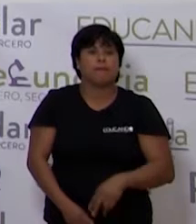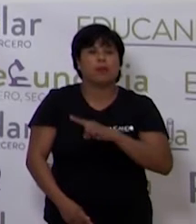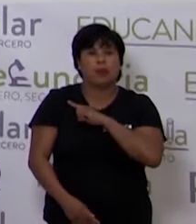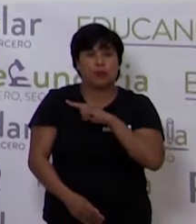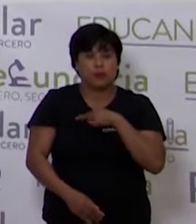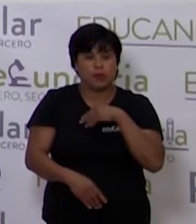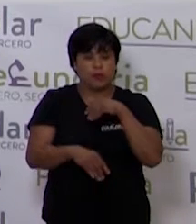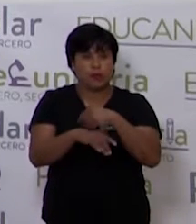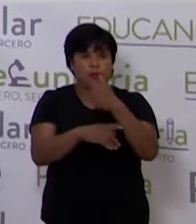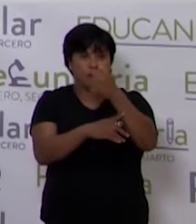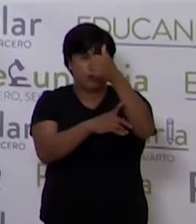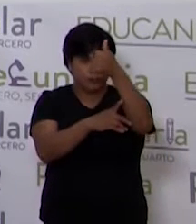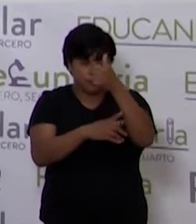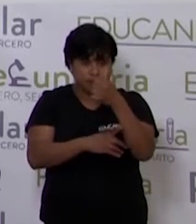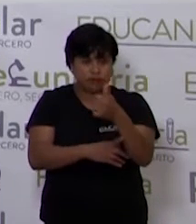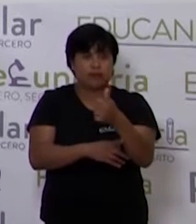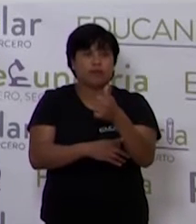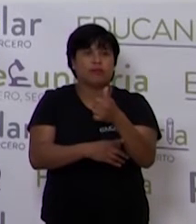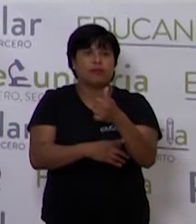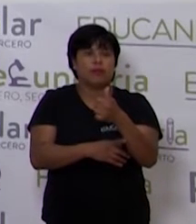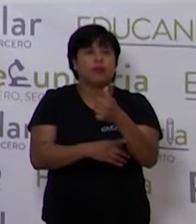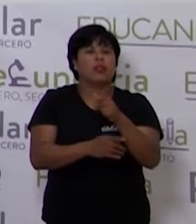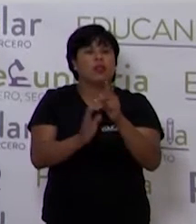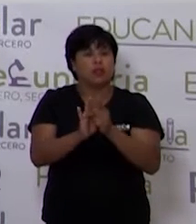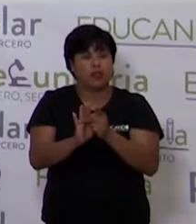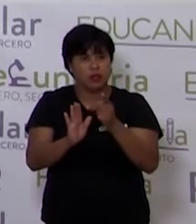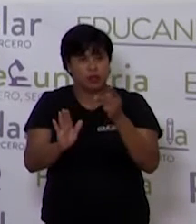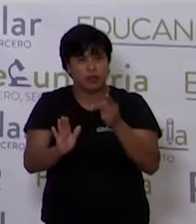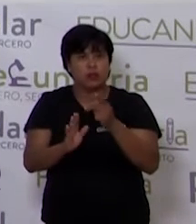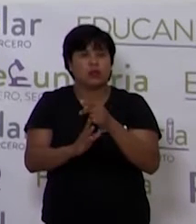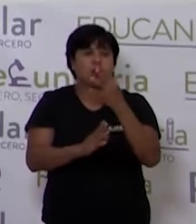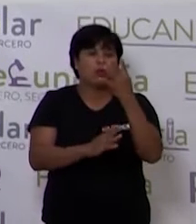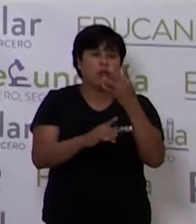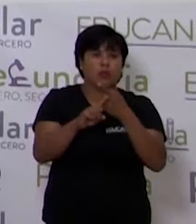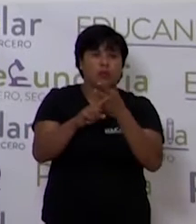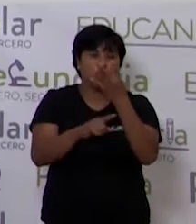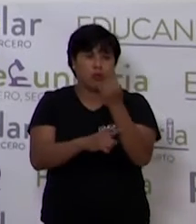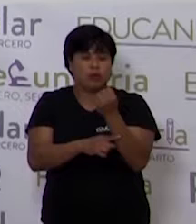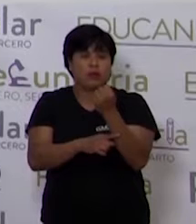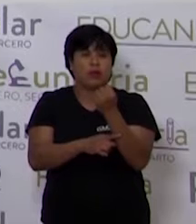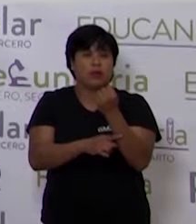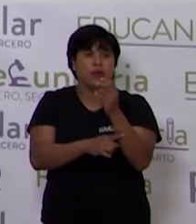bajamos el 6. Y de nuevo, 4 por 9,